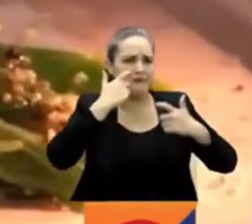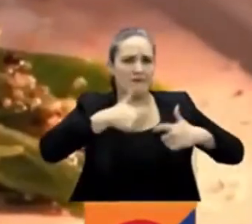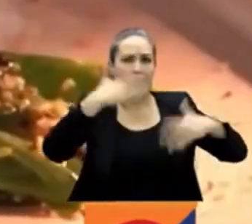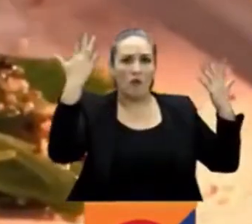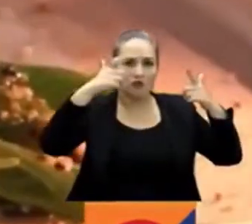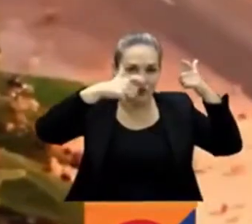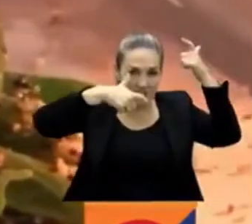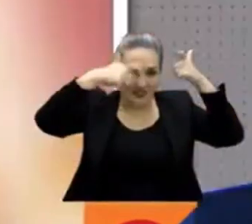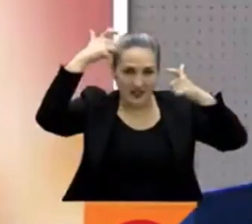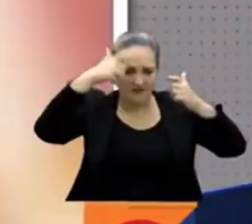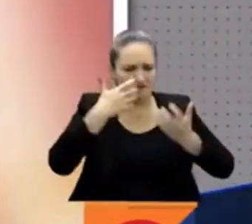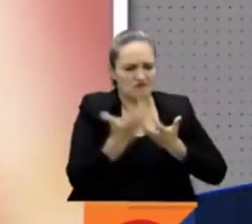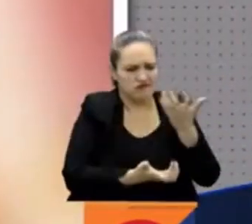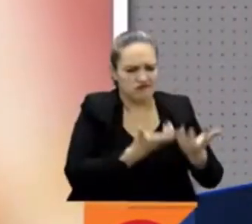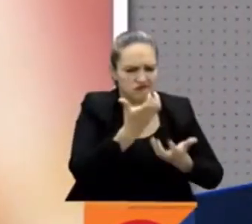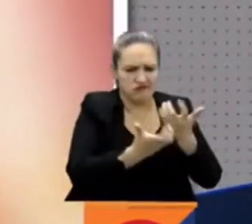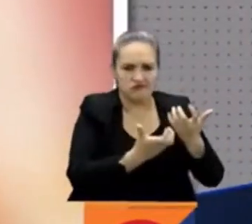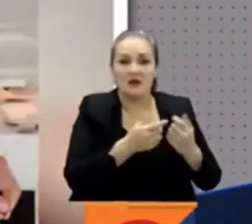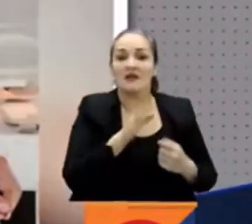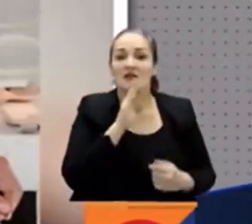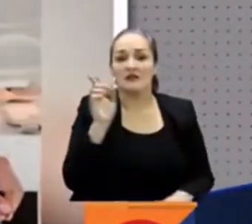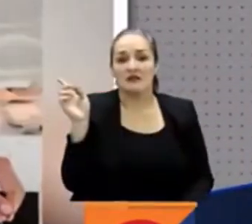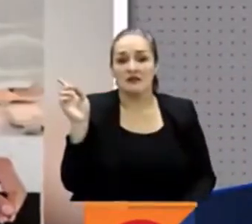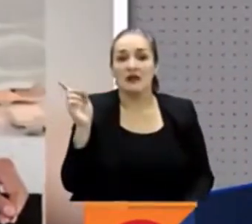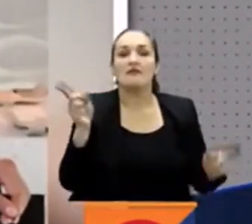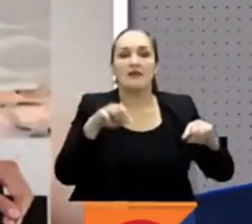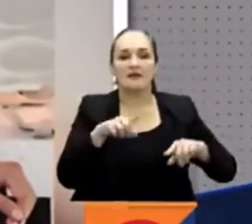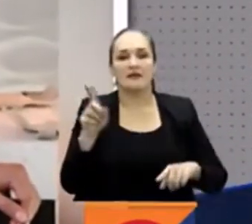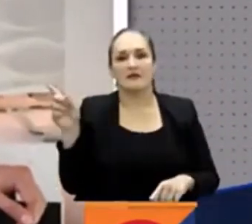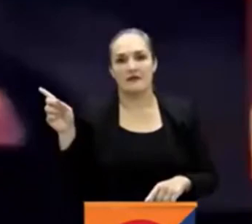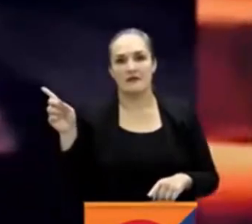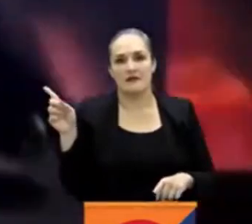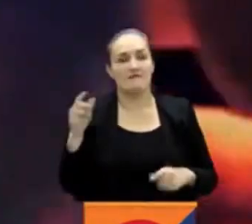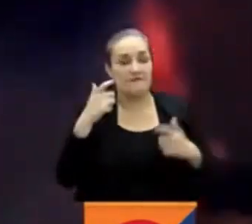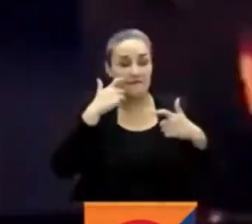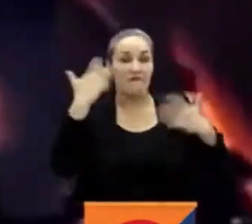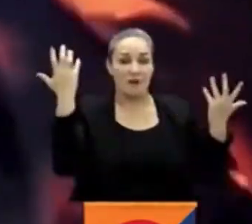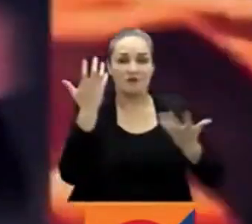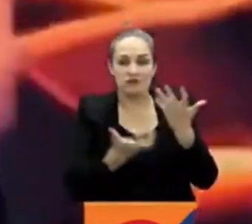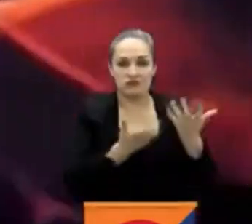nacionales e internacionales como Alberto Salgado y Hajime Kasuga.